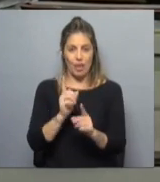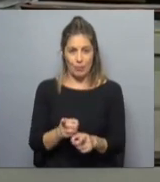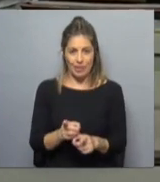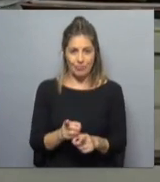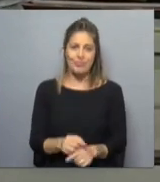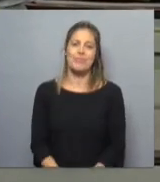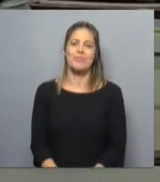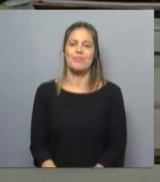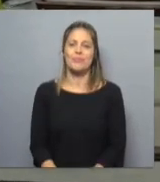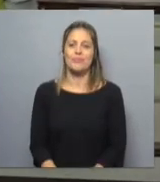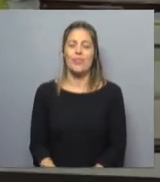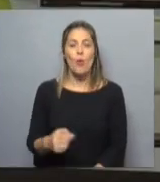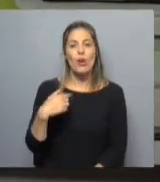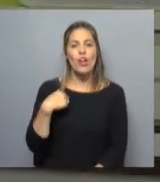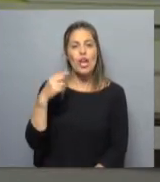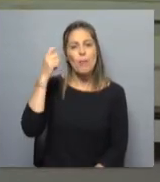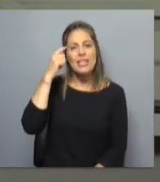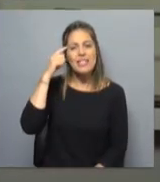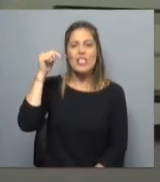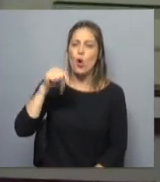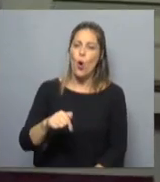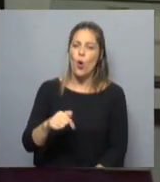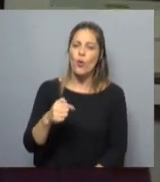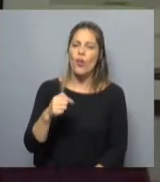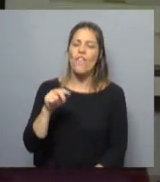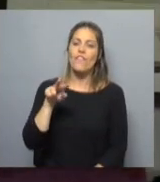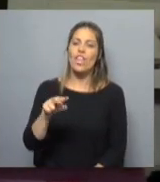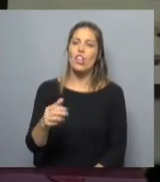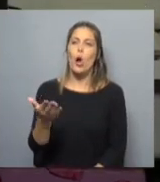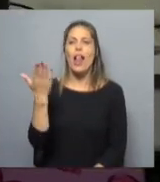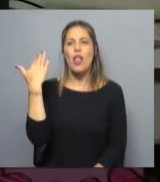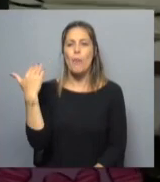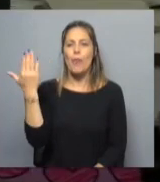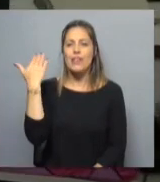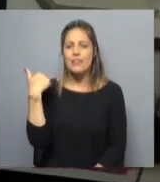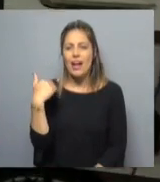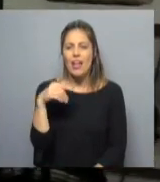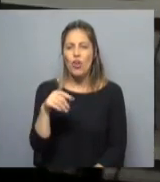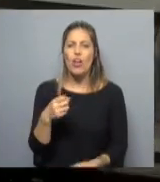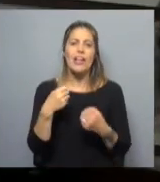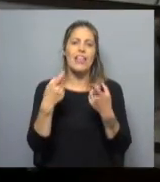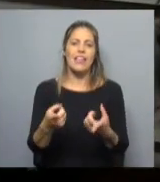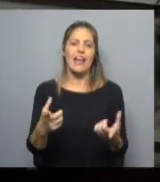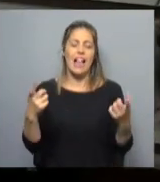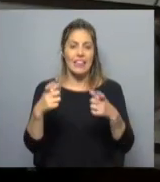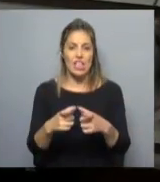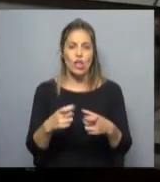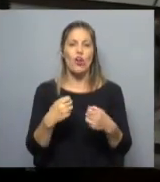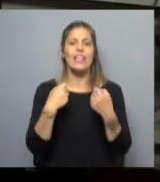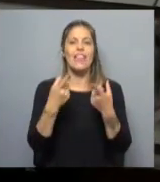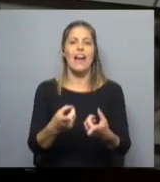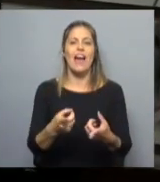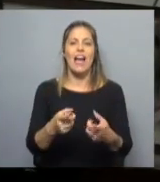fue. ¿Qué pensás hoy viendo hacia atrás que deja el disco y que aporta la música